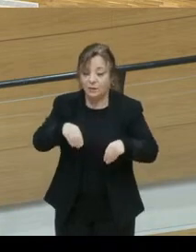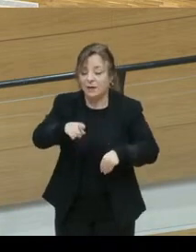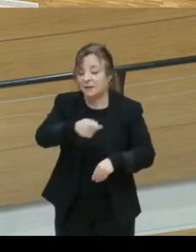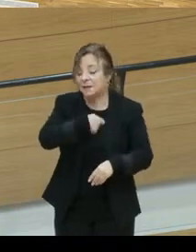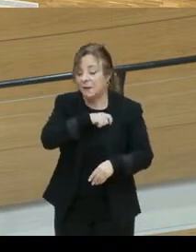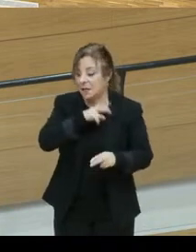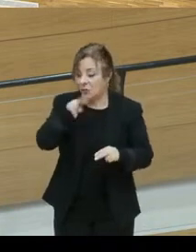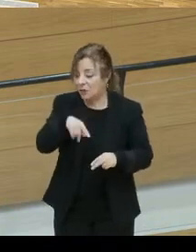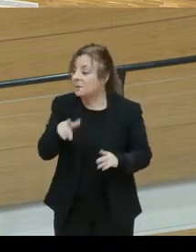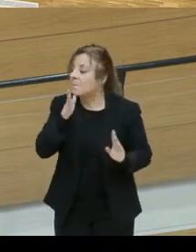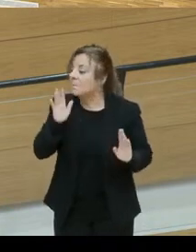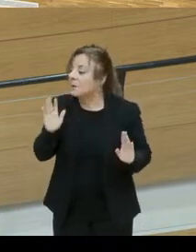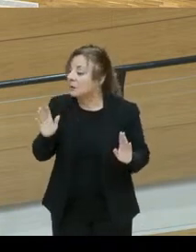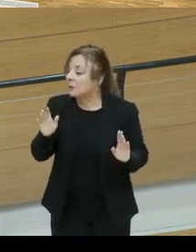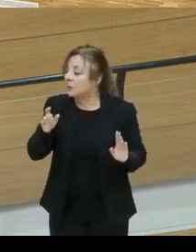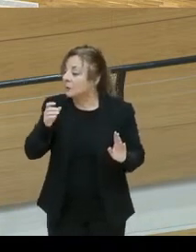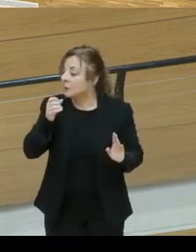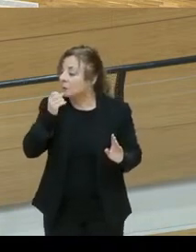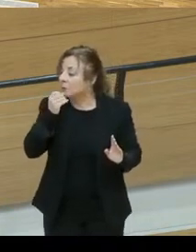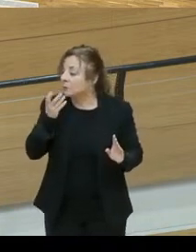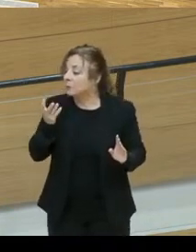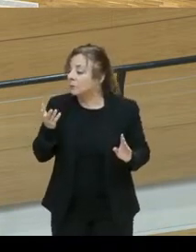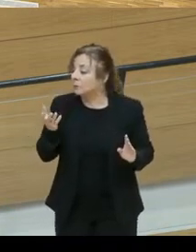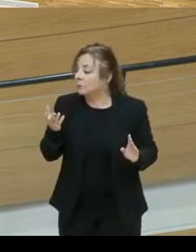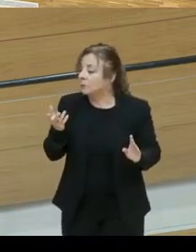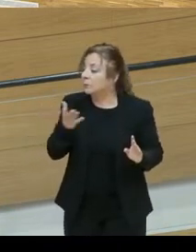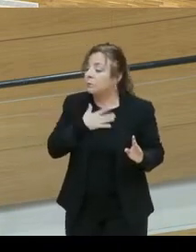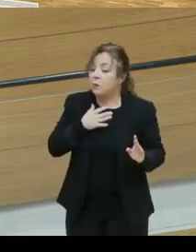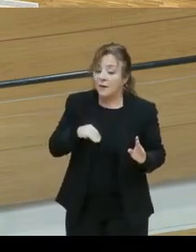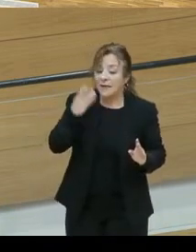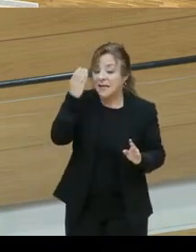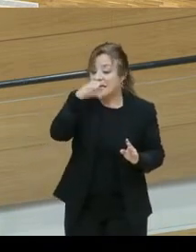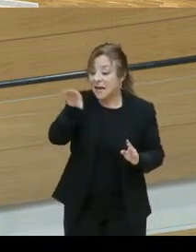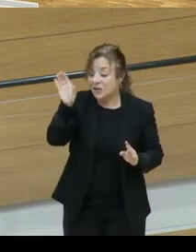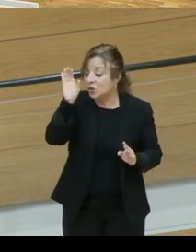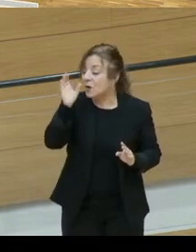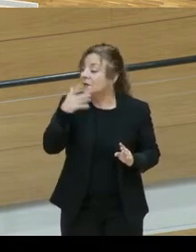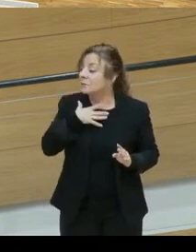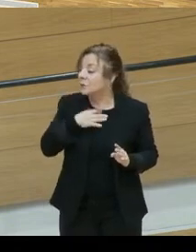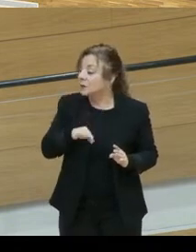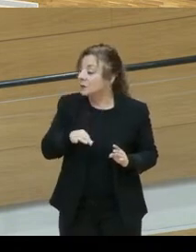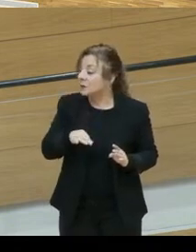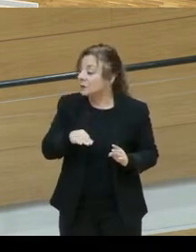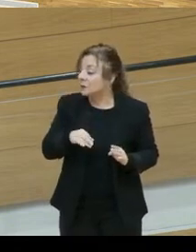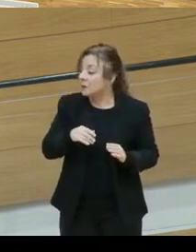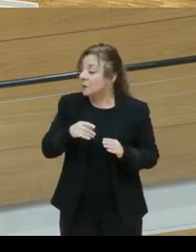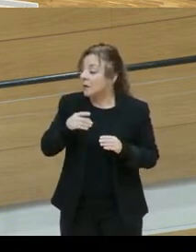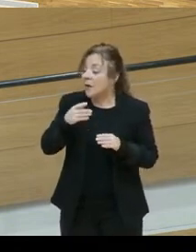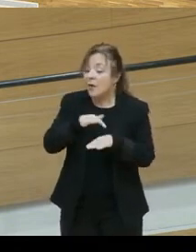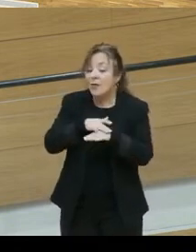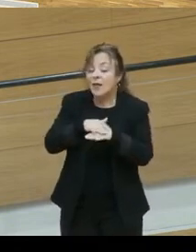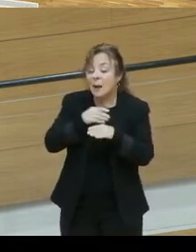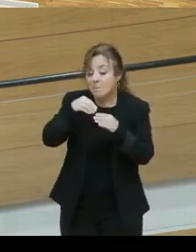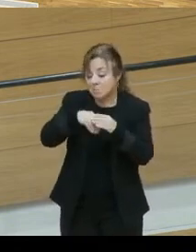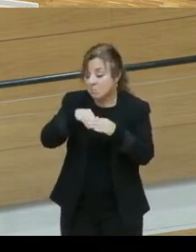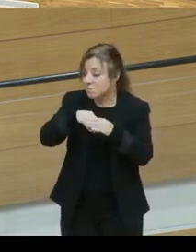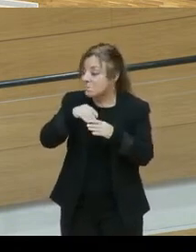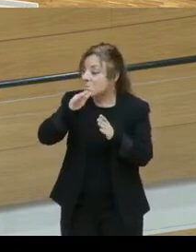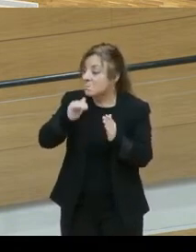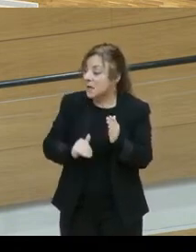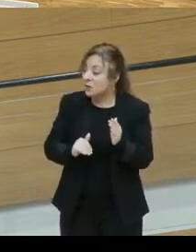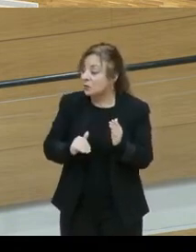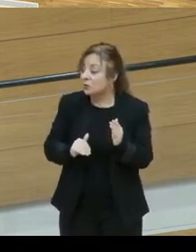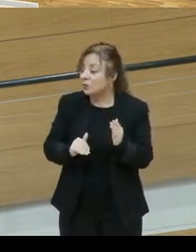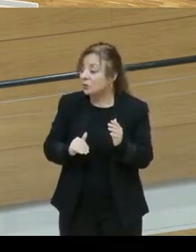España, pero bueno, por mutagénesis pues puede haber girasoles que tengan menor contenido en cera. Lo que pasa que no